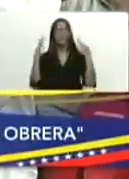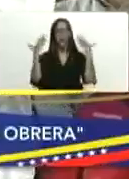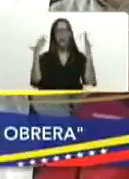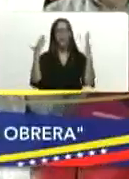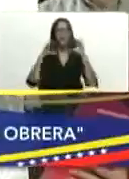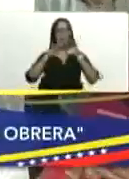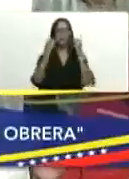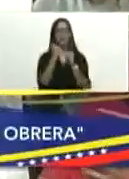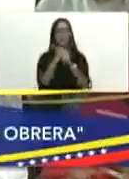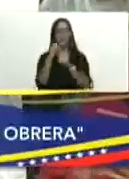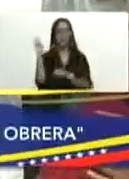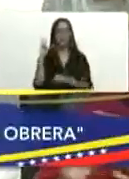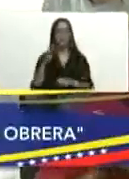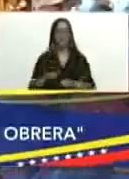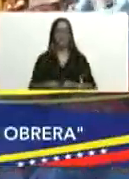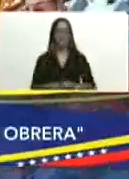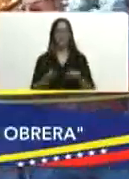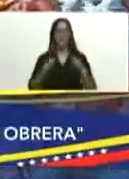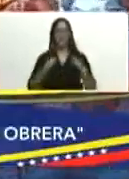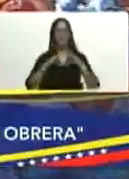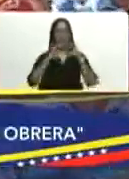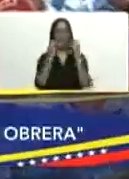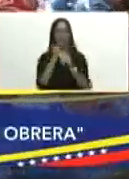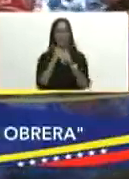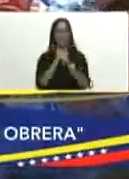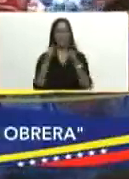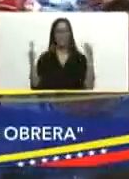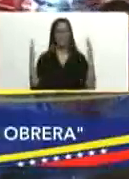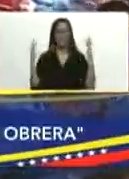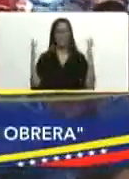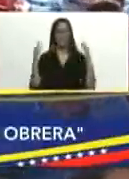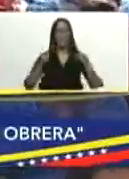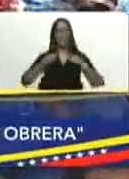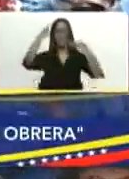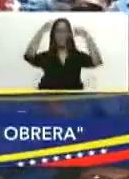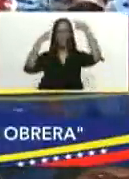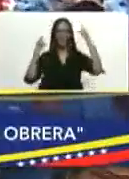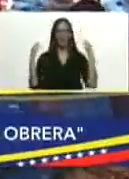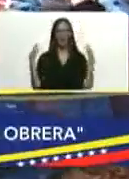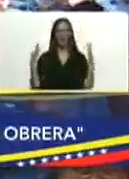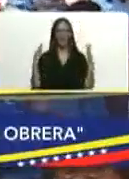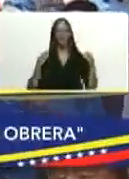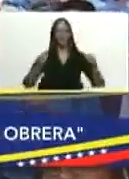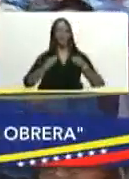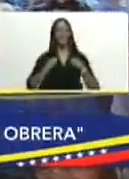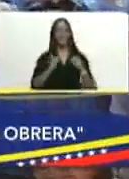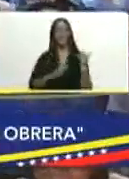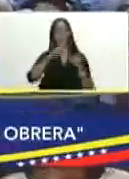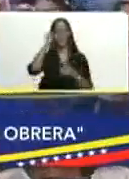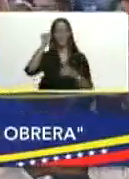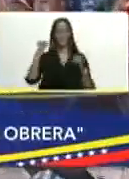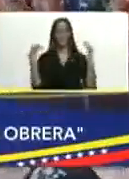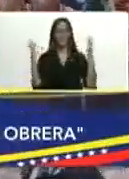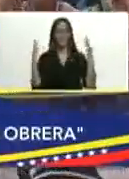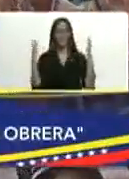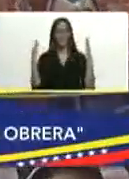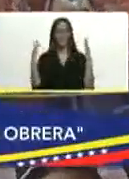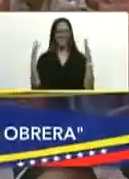la clase Obrera venezolana viva la clase Obrera viva Chávez y viva el presidente maduro